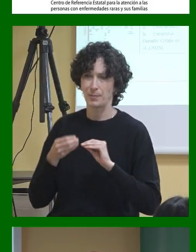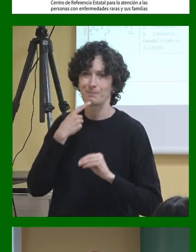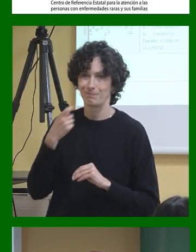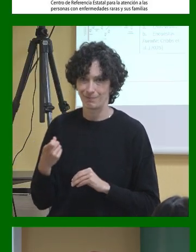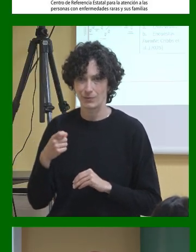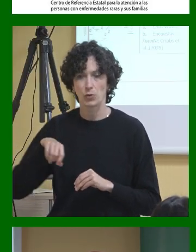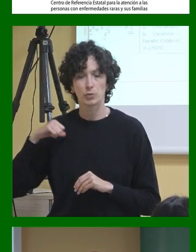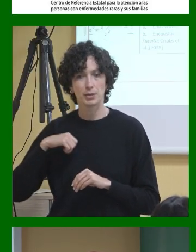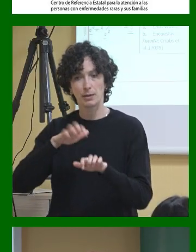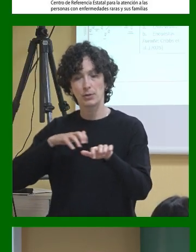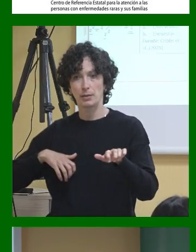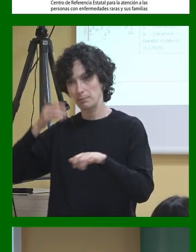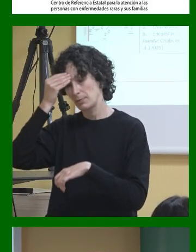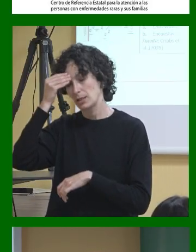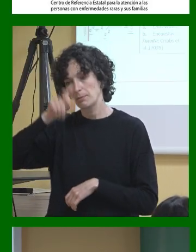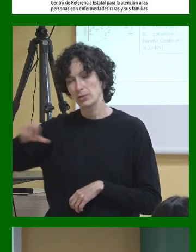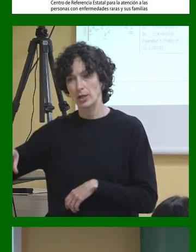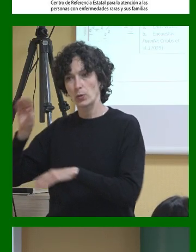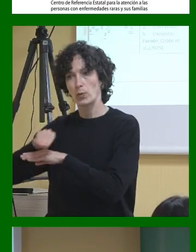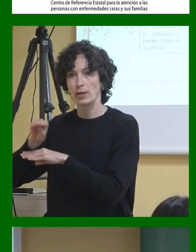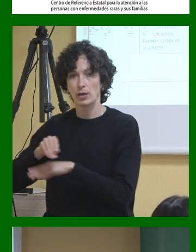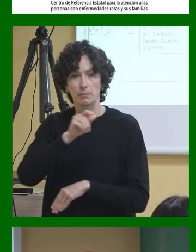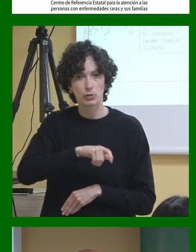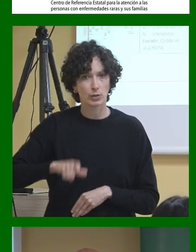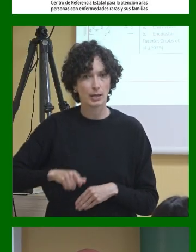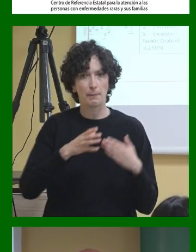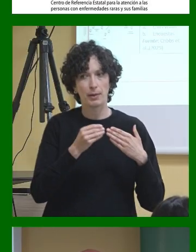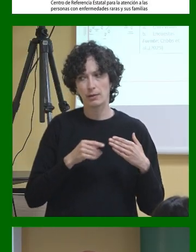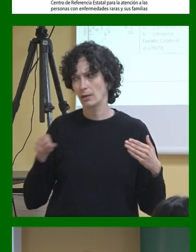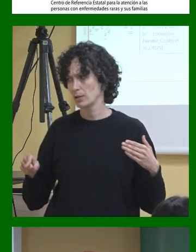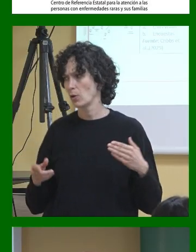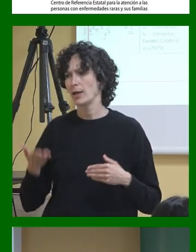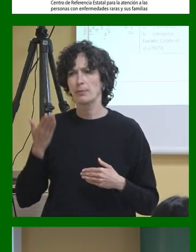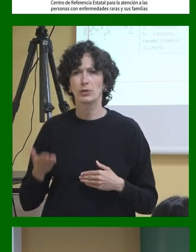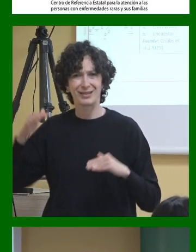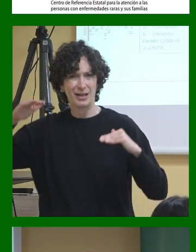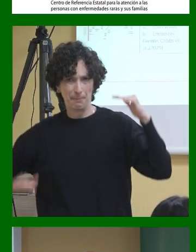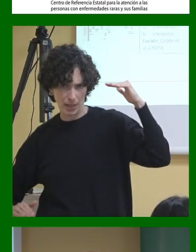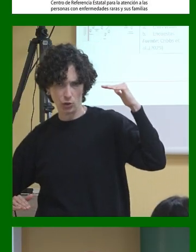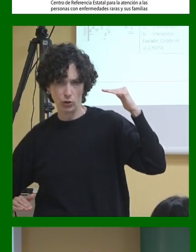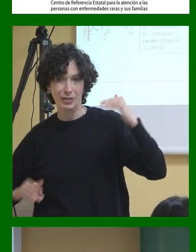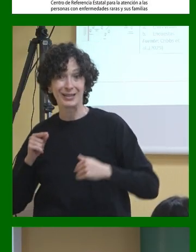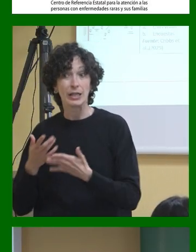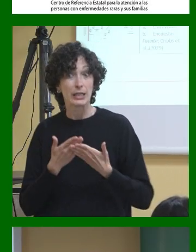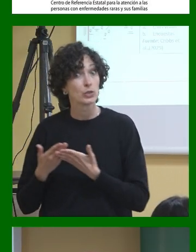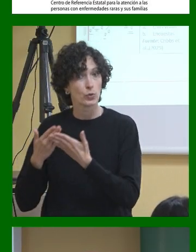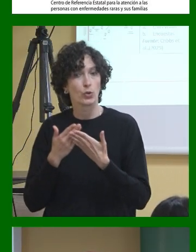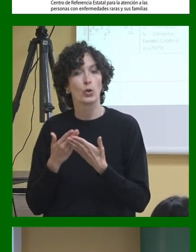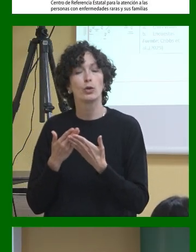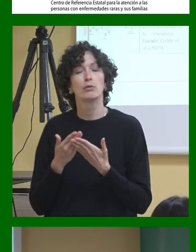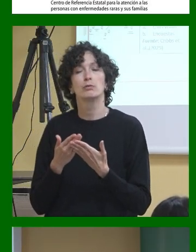los clínicos consideran menos importantes los cuidadores que el paciente. Y esto es un estudio en el que han aparecido